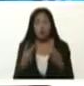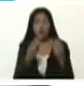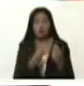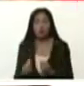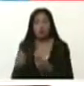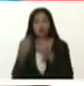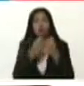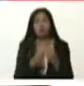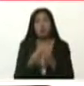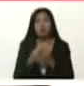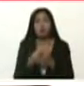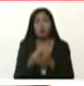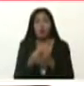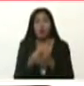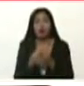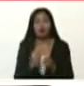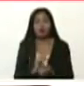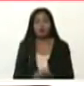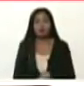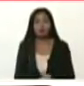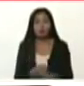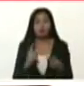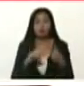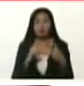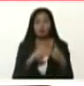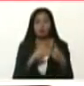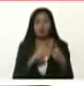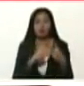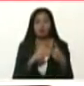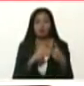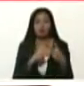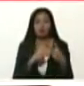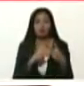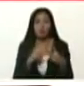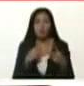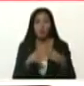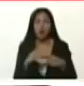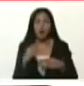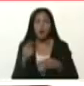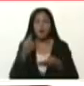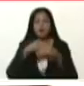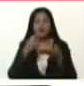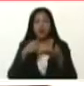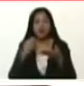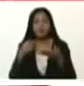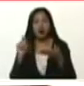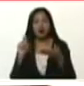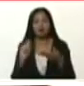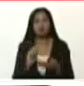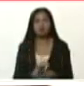económico para dinamizar. En segundo lugar, voy a proceder a firmar,